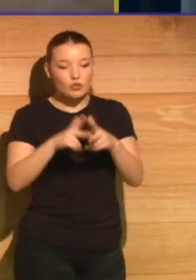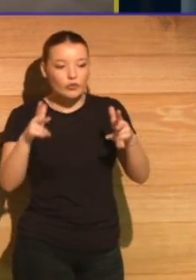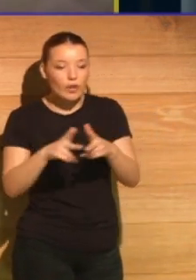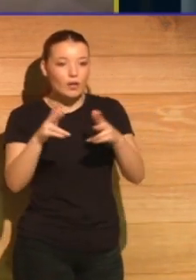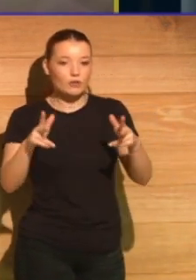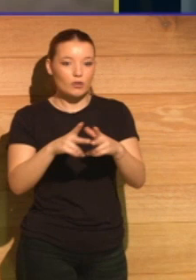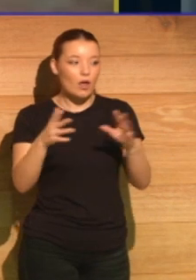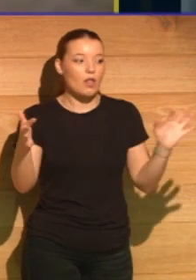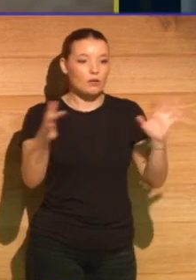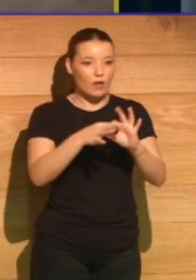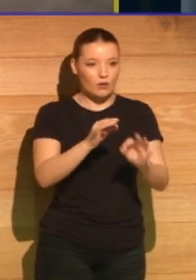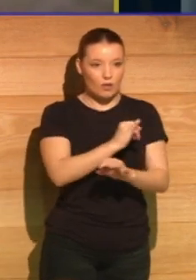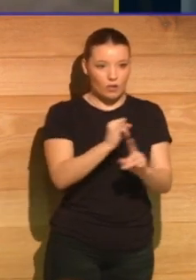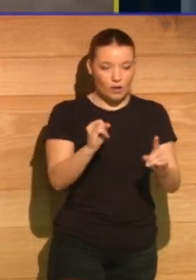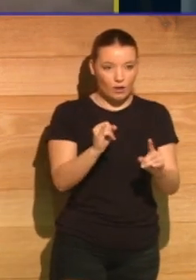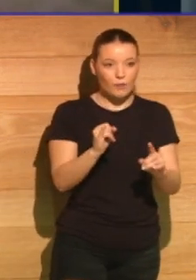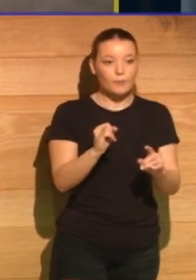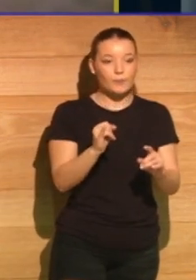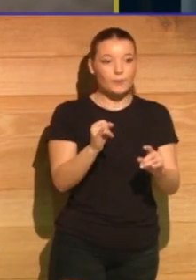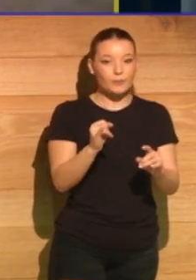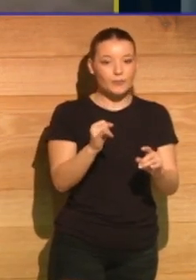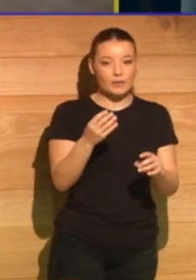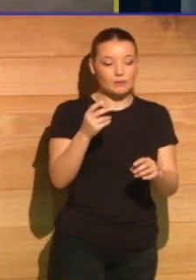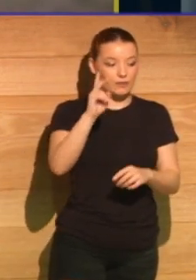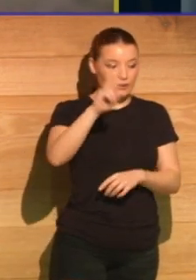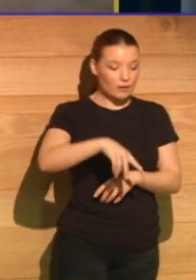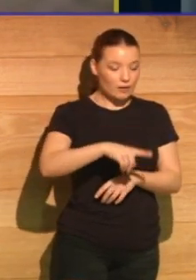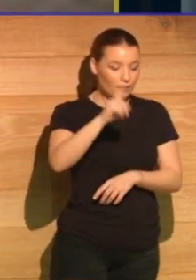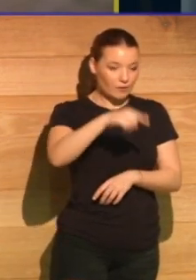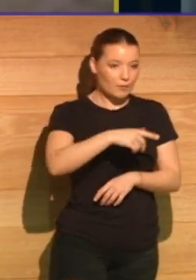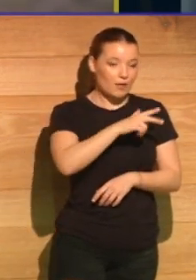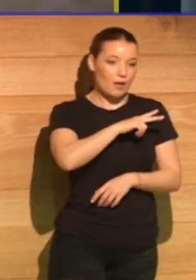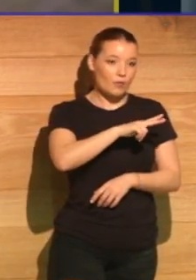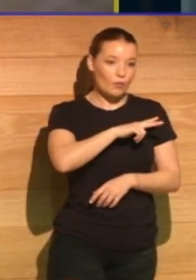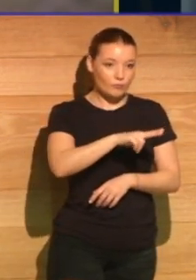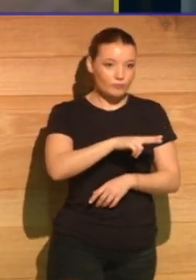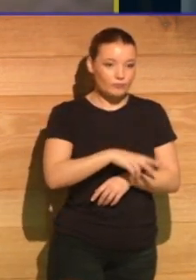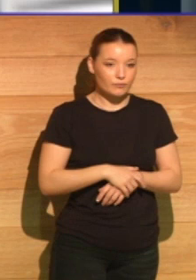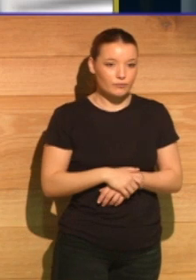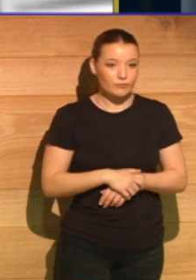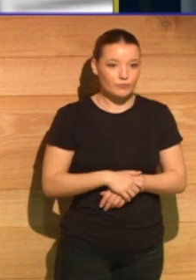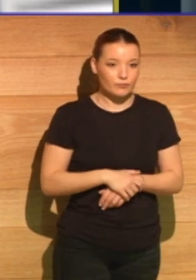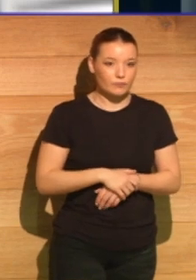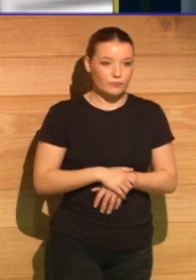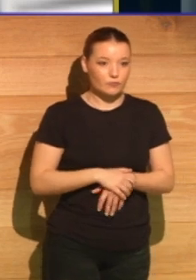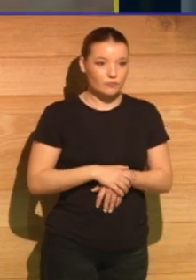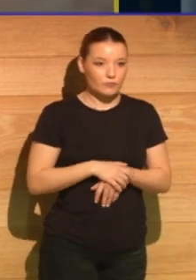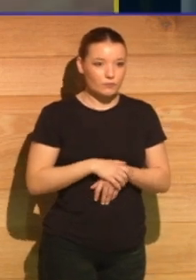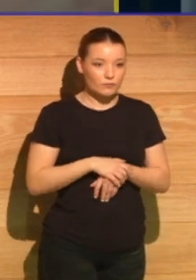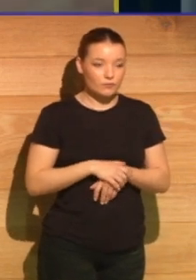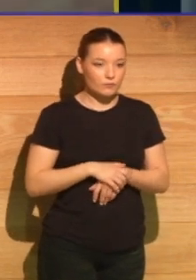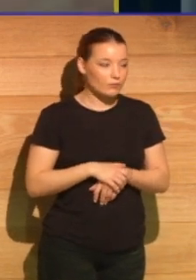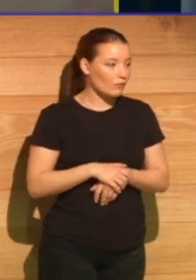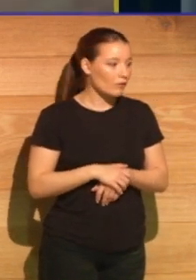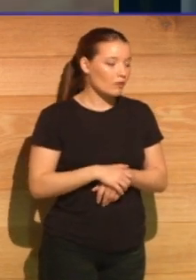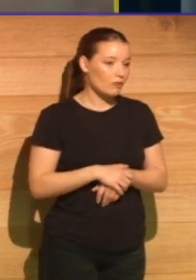con nuestra cultura y con nuestra educación. Nuestros gustos dependen también de lo que les gusta a los demás.